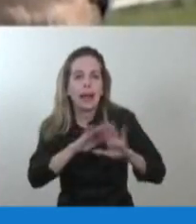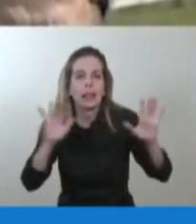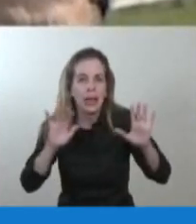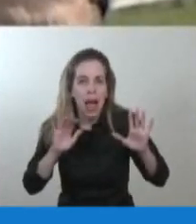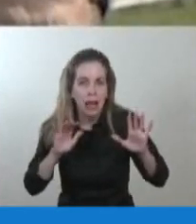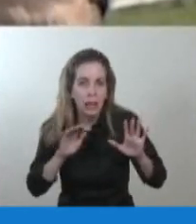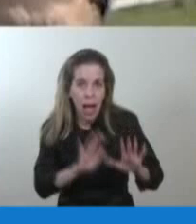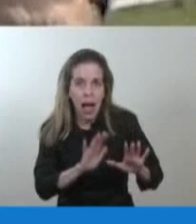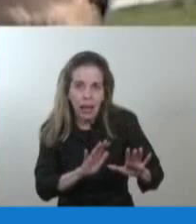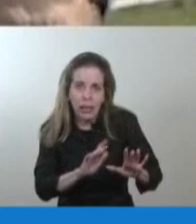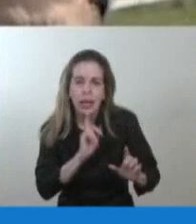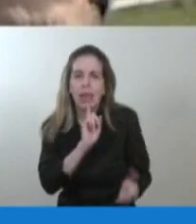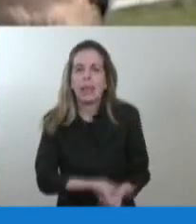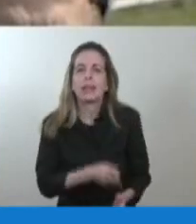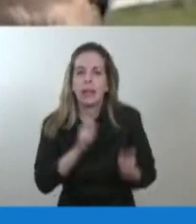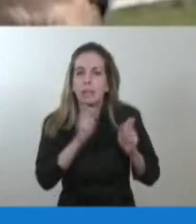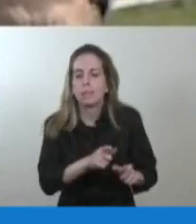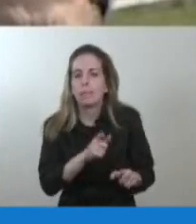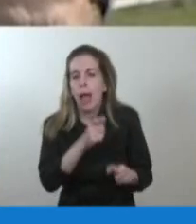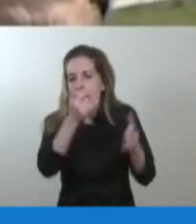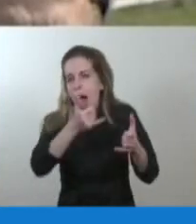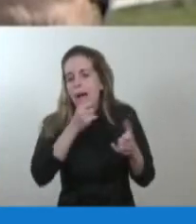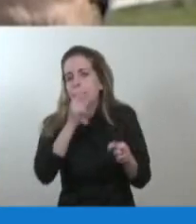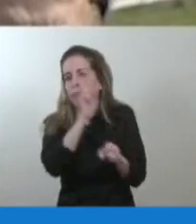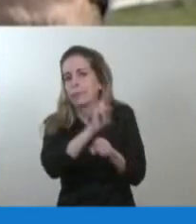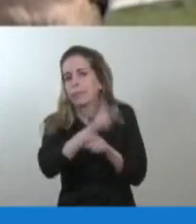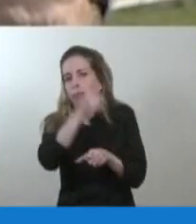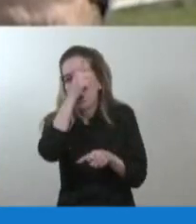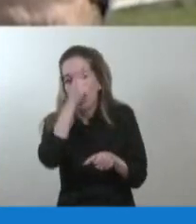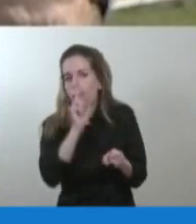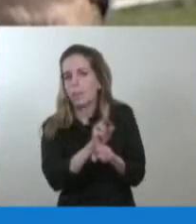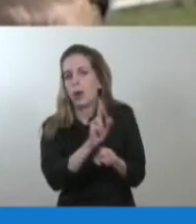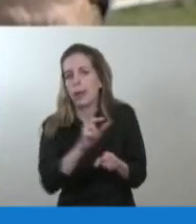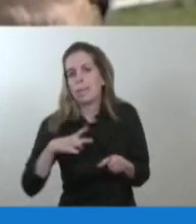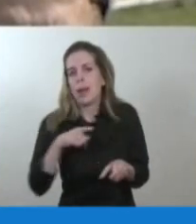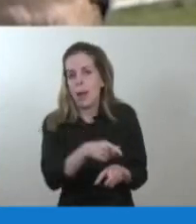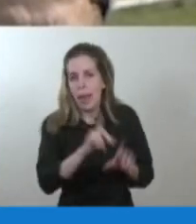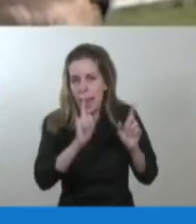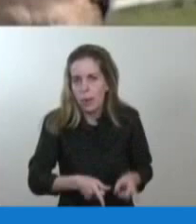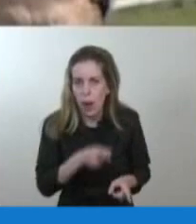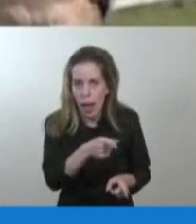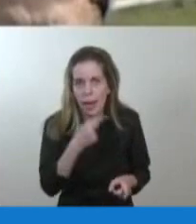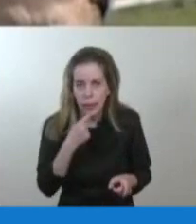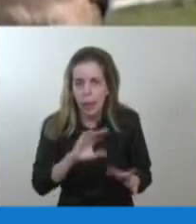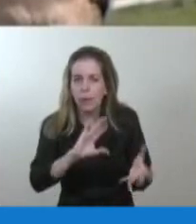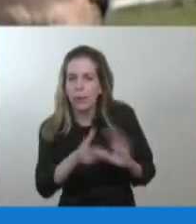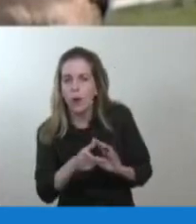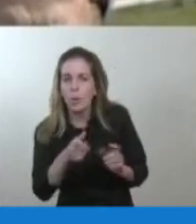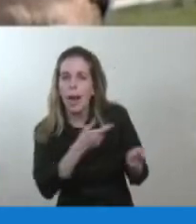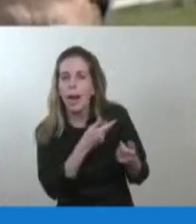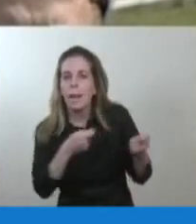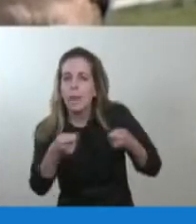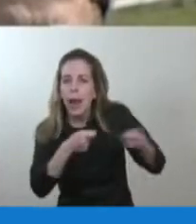quienes tienen su propia seguridad privada esos delitos condenan a la